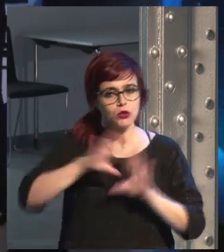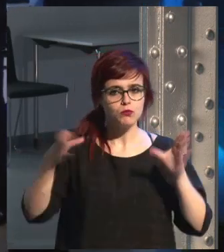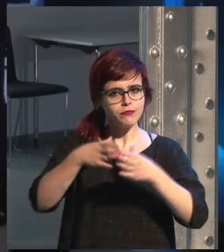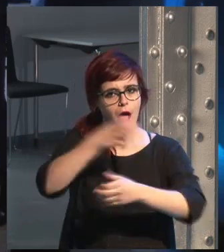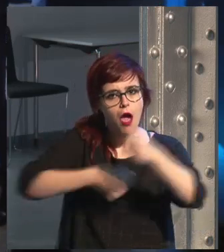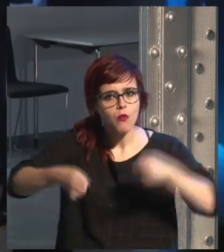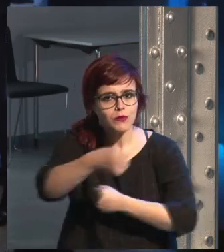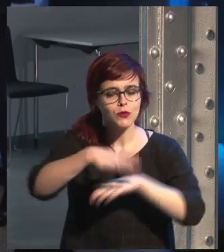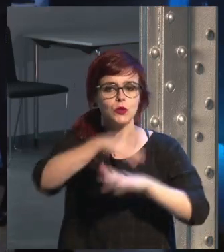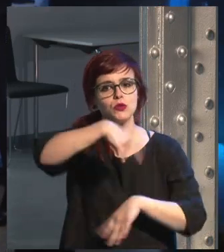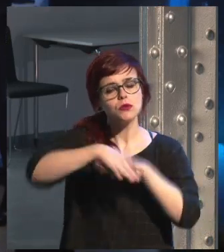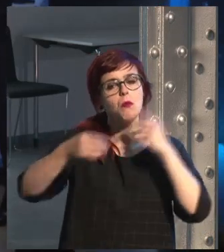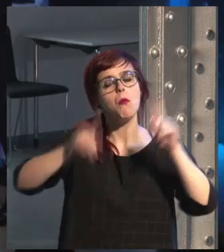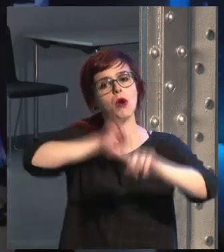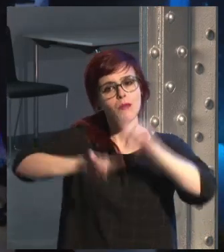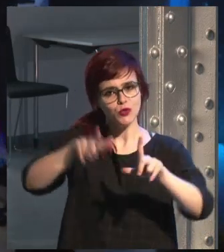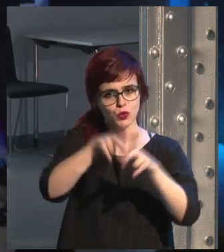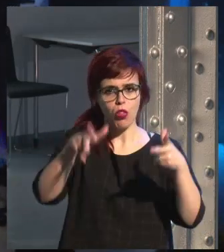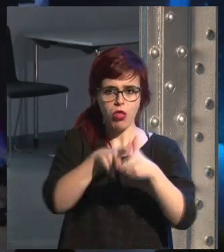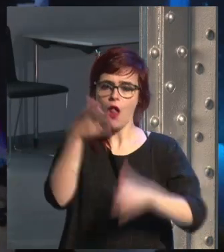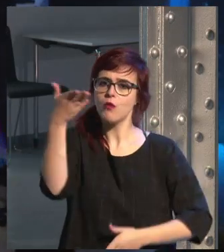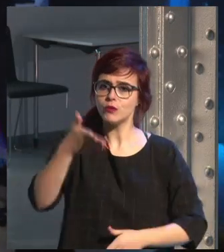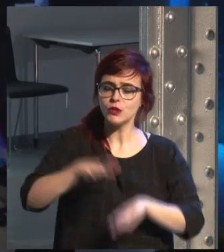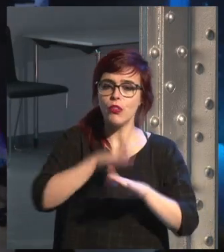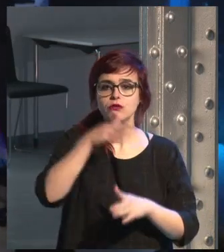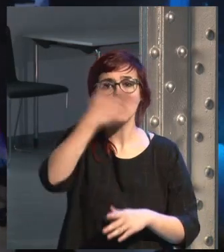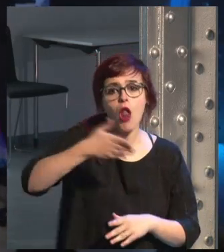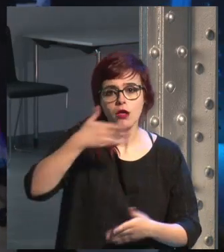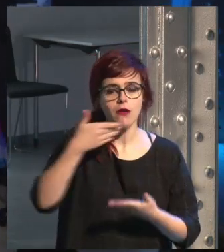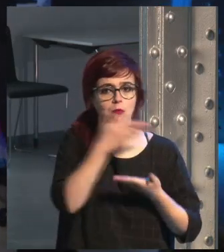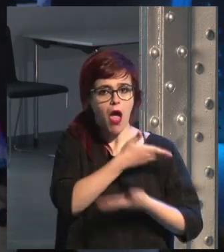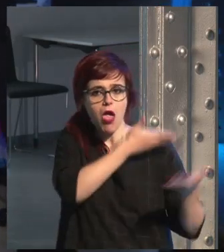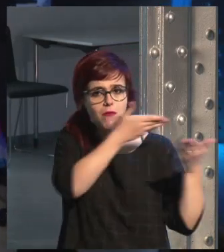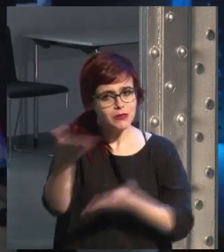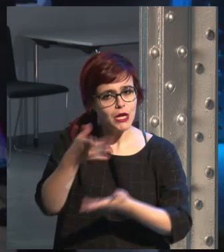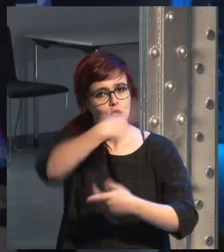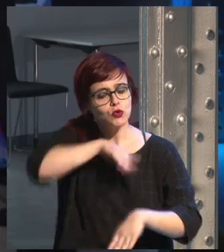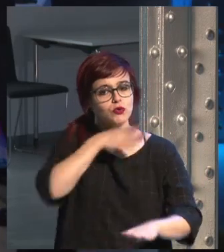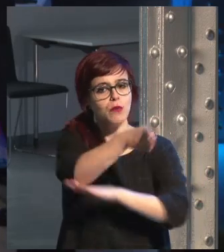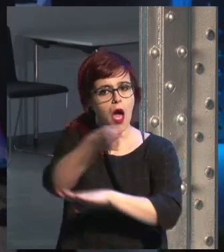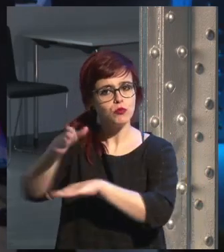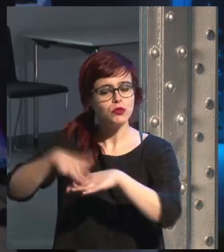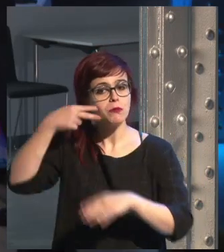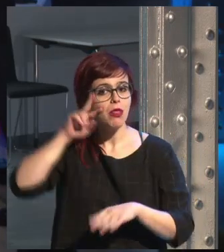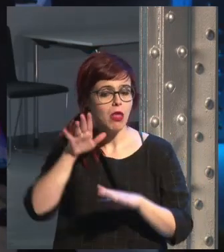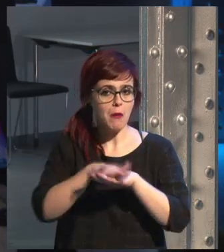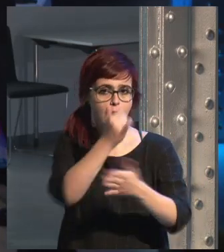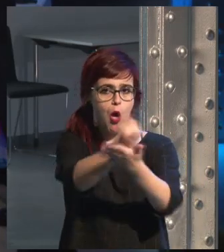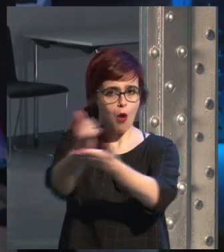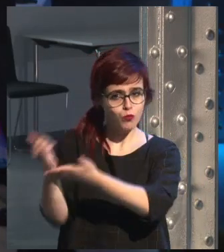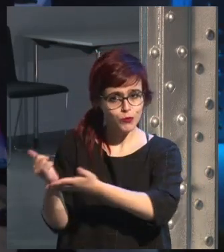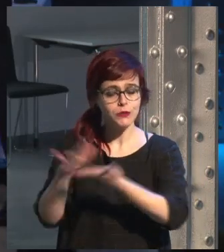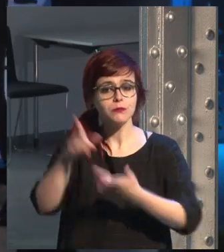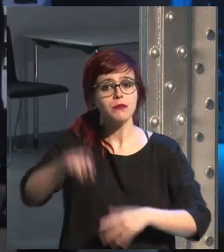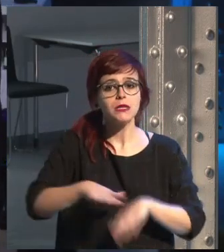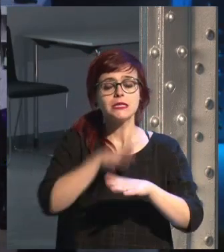empatiza mucho y creemos que es un problema social importante. Entonces, pues todos los colegios que nos quieran invitar, nosotros encantados de llevar esta experiencia.